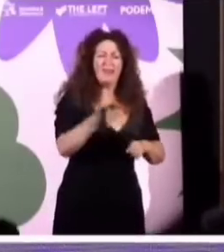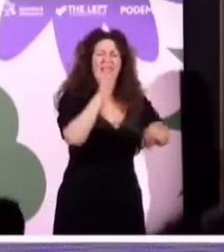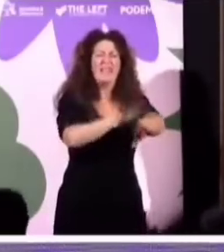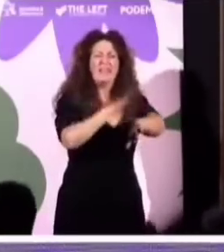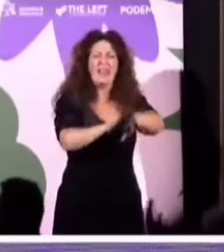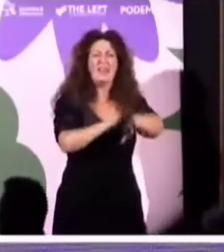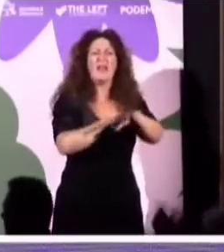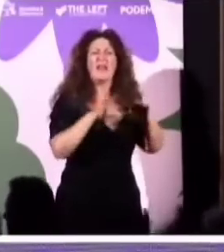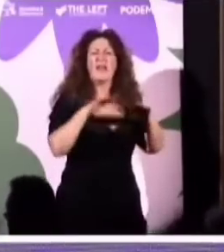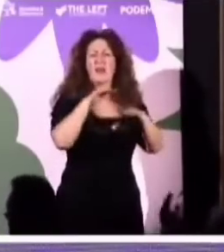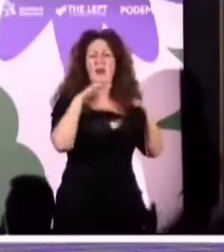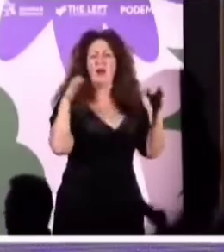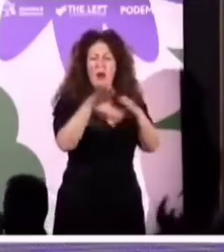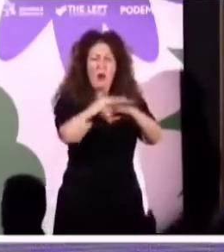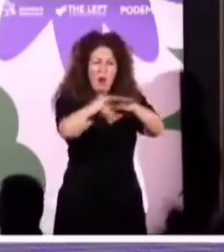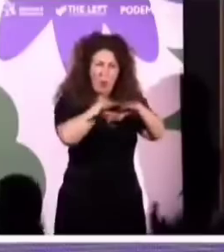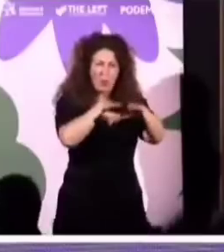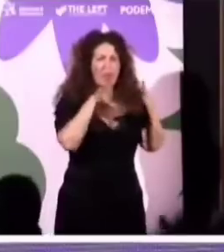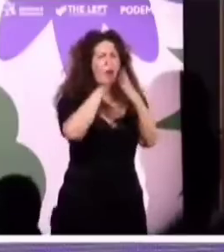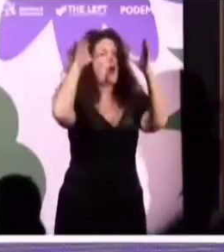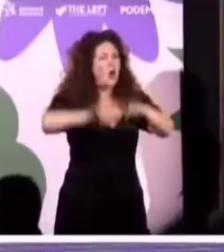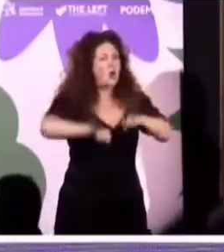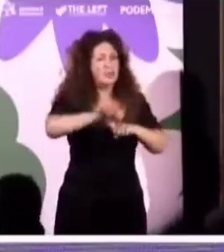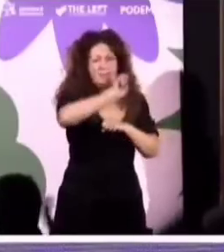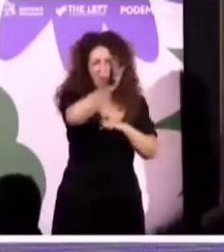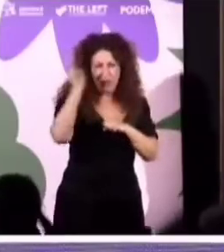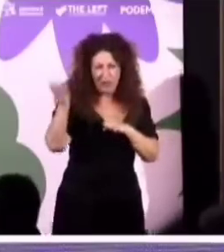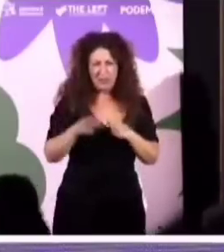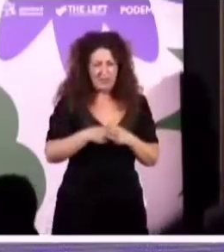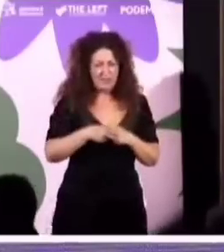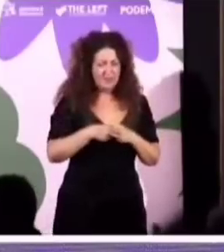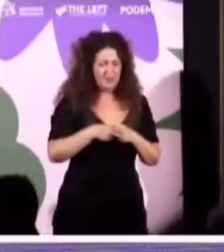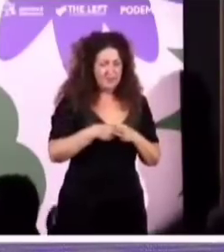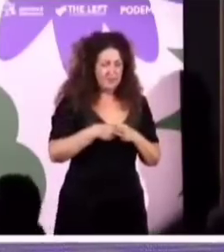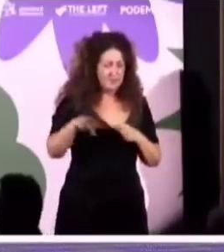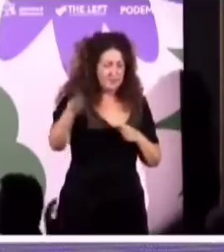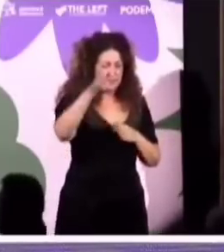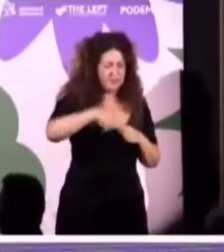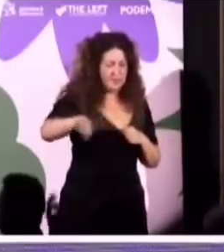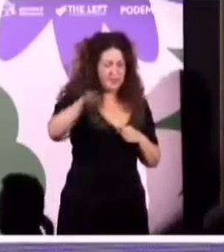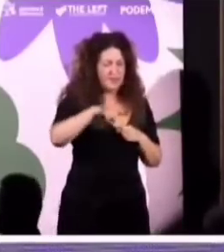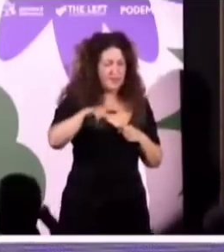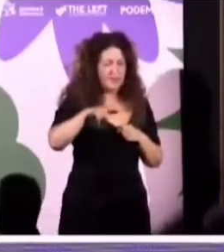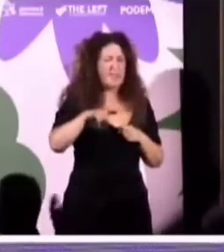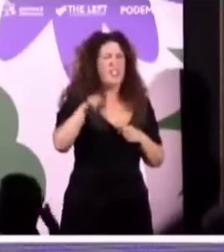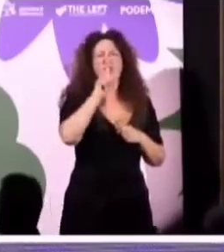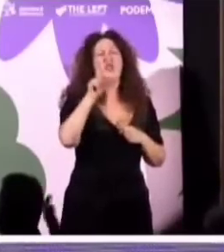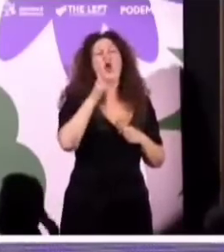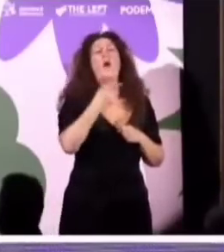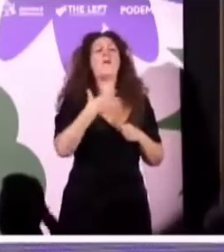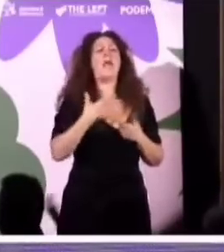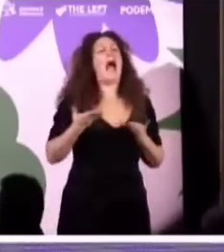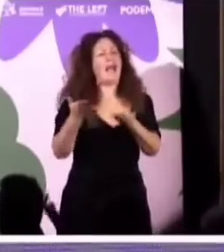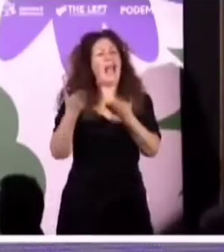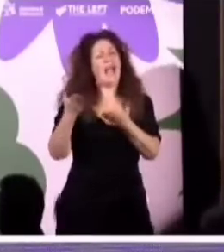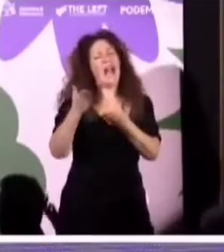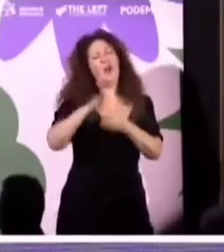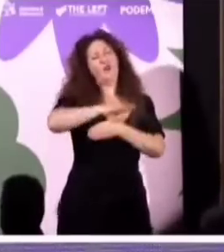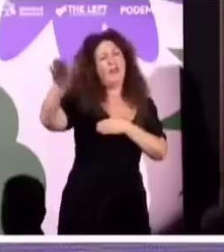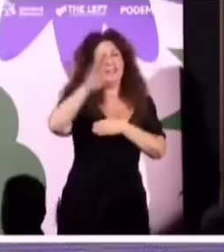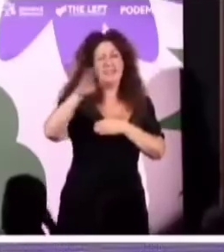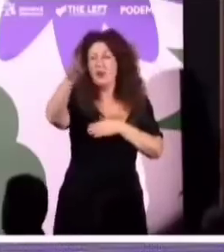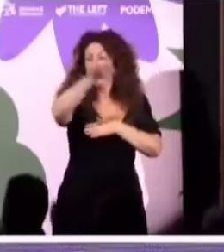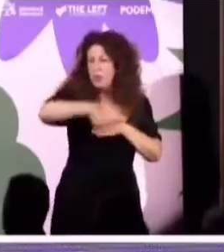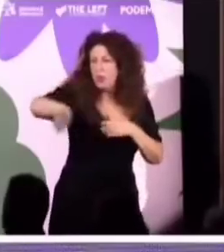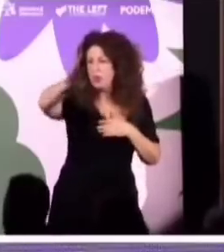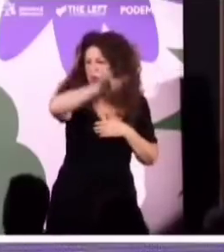gobierno fuera del consenso que blanquea a los fascistas. Vosotros, vosotras, sois un tesoro que no tiene nadie. Sois